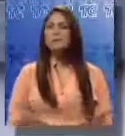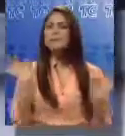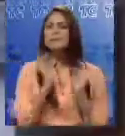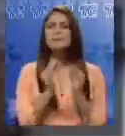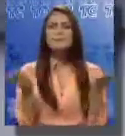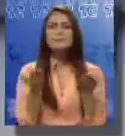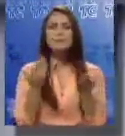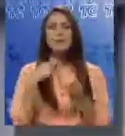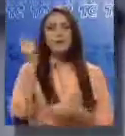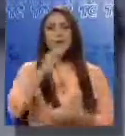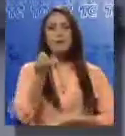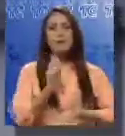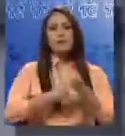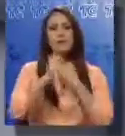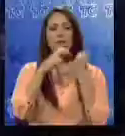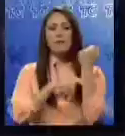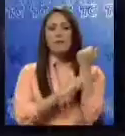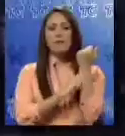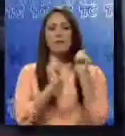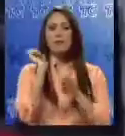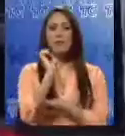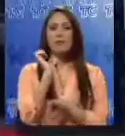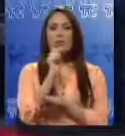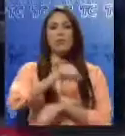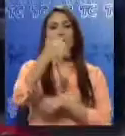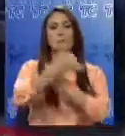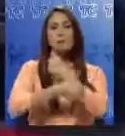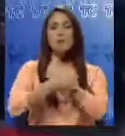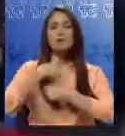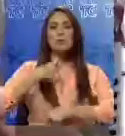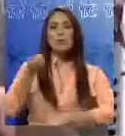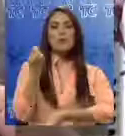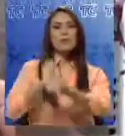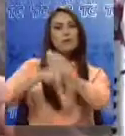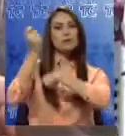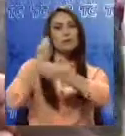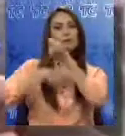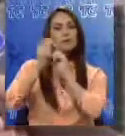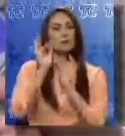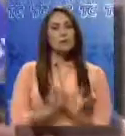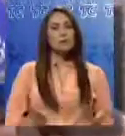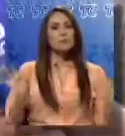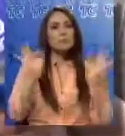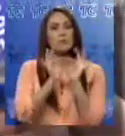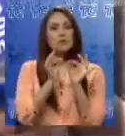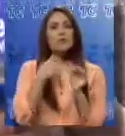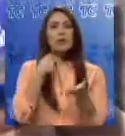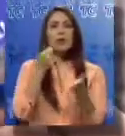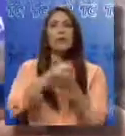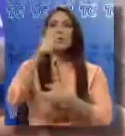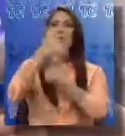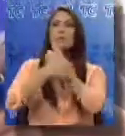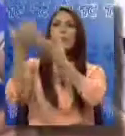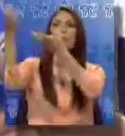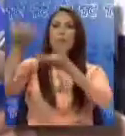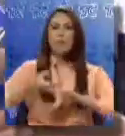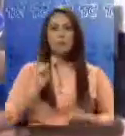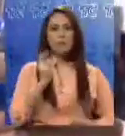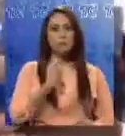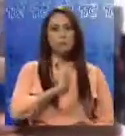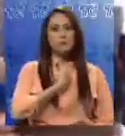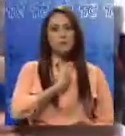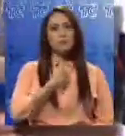la exportación de carne ecuatoriana a otros países. Asegura al consumidor ecuatoriano una calidad de la que